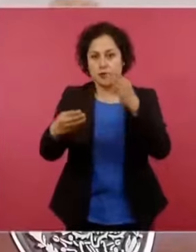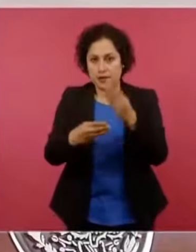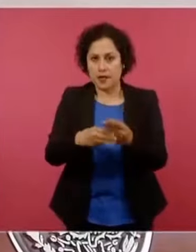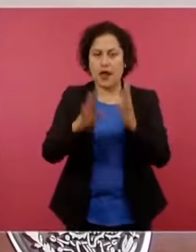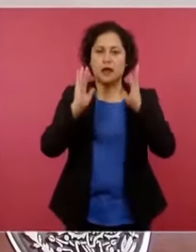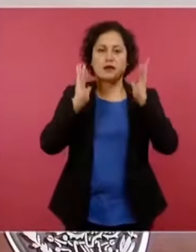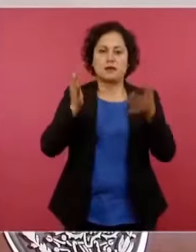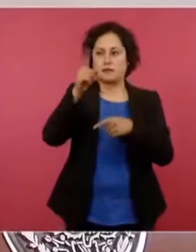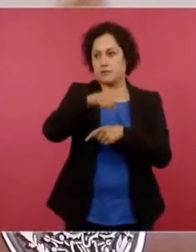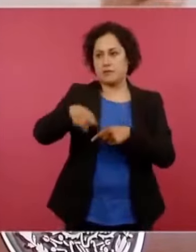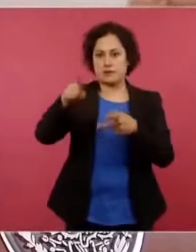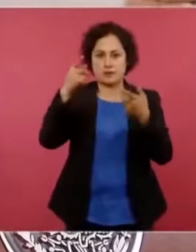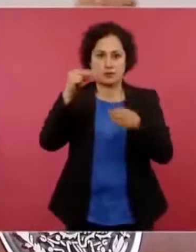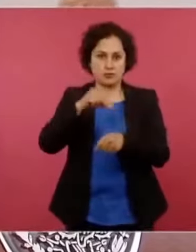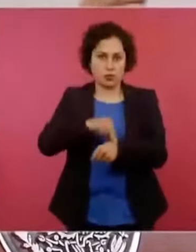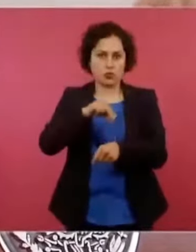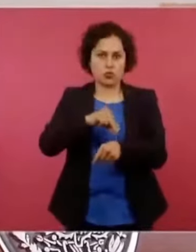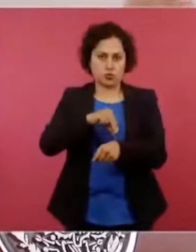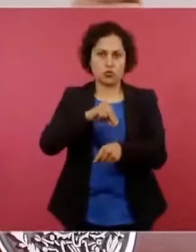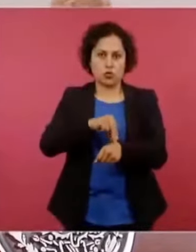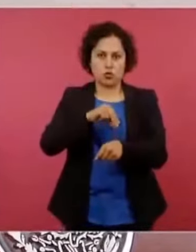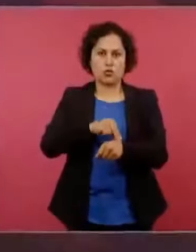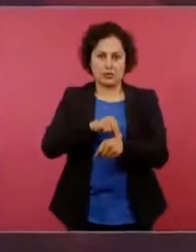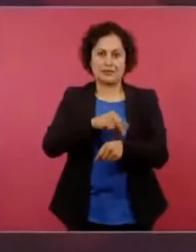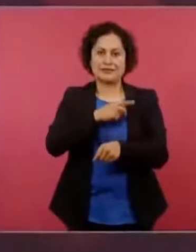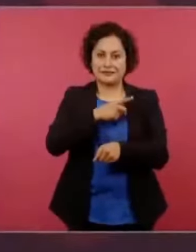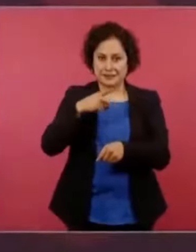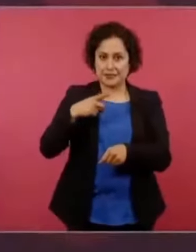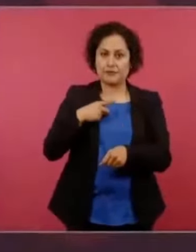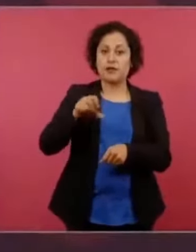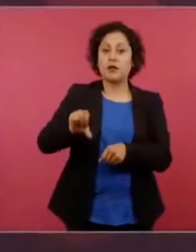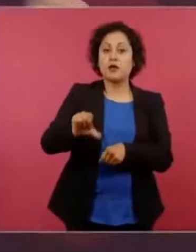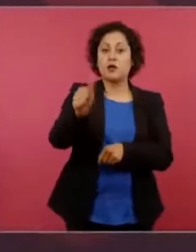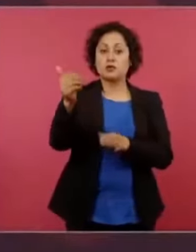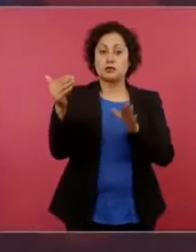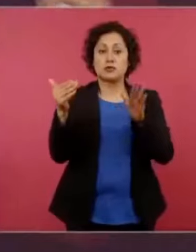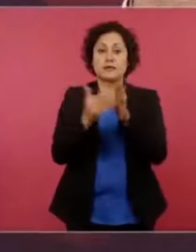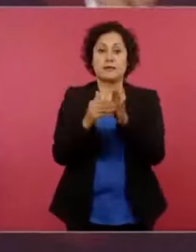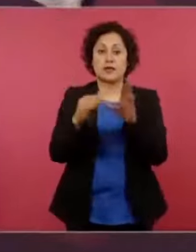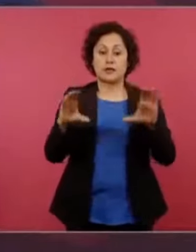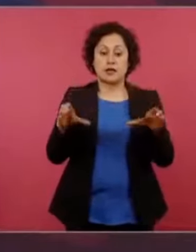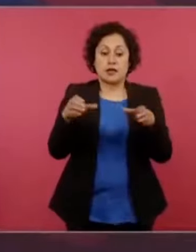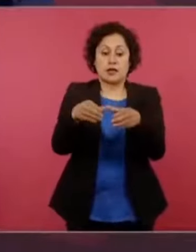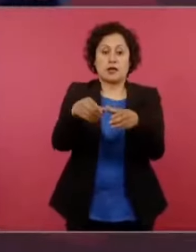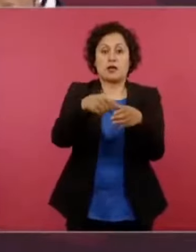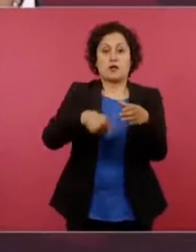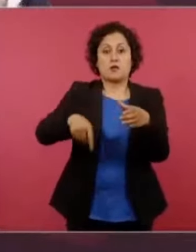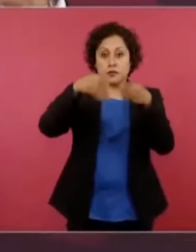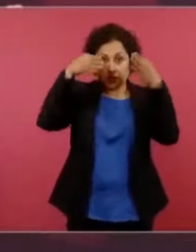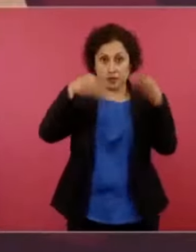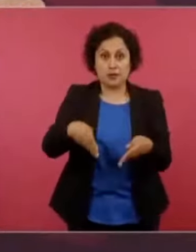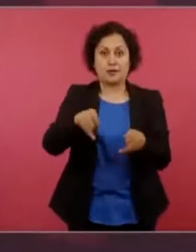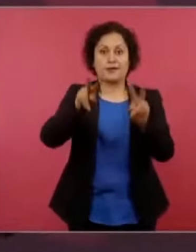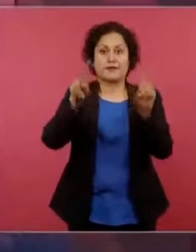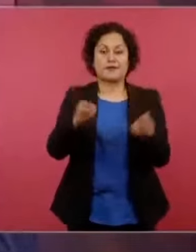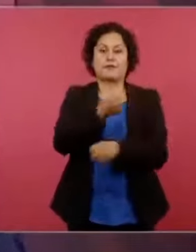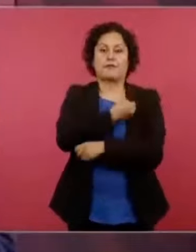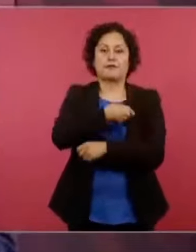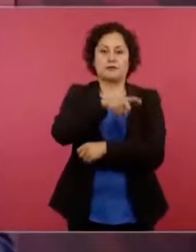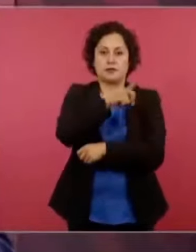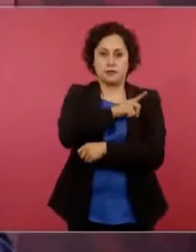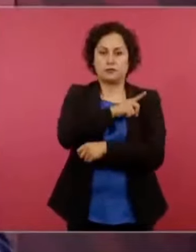trabajando los 11,000 comités de salud, que nada más que pase la elección,